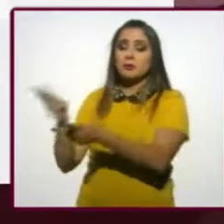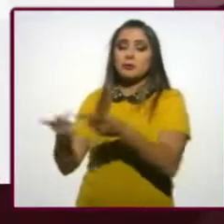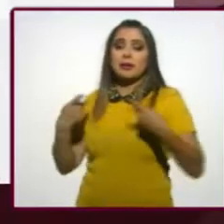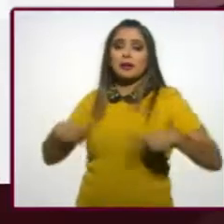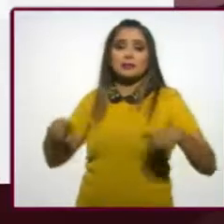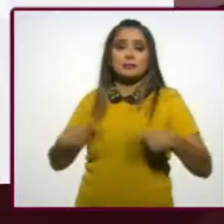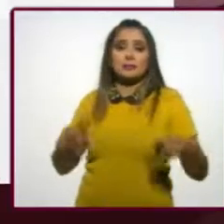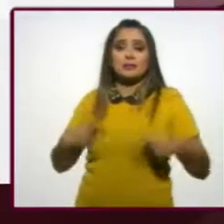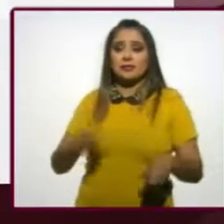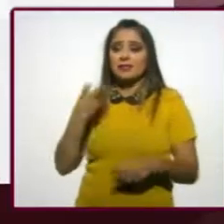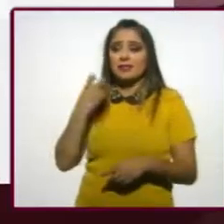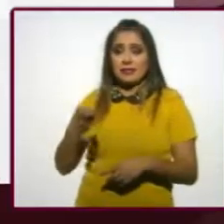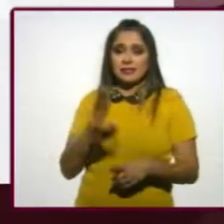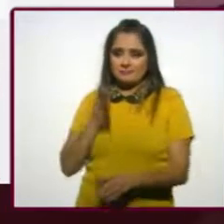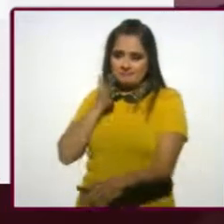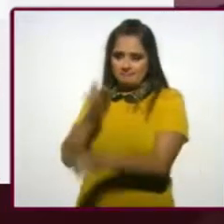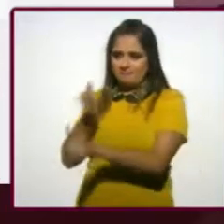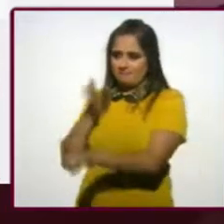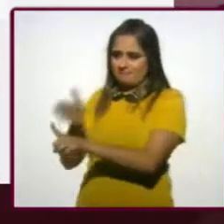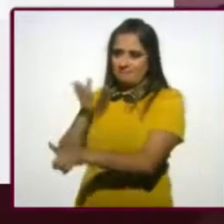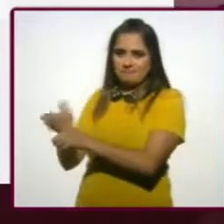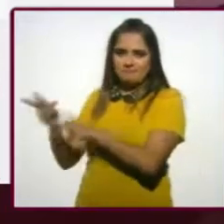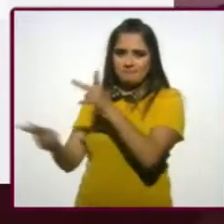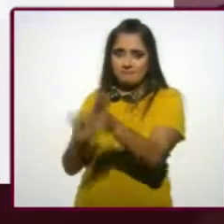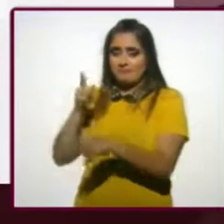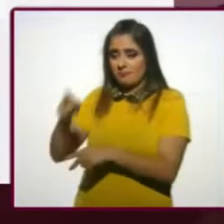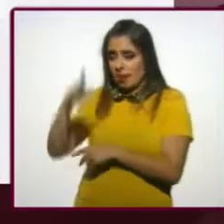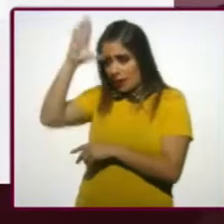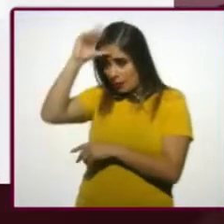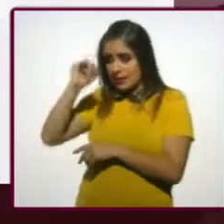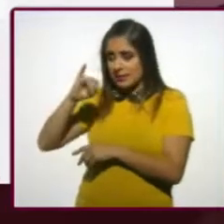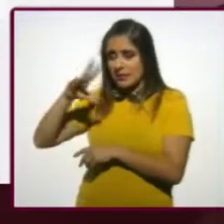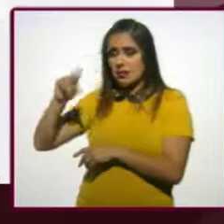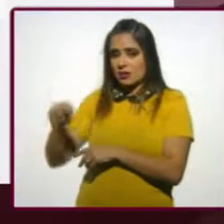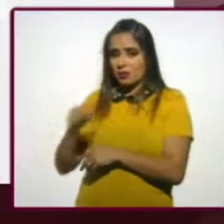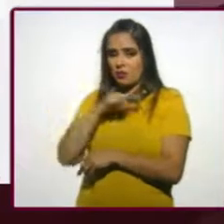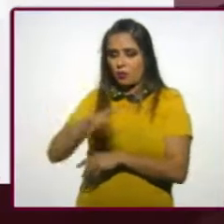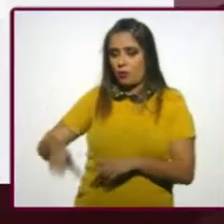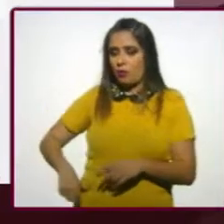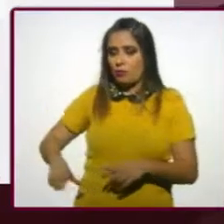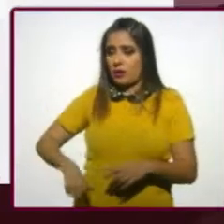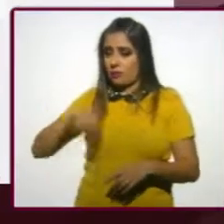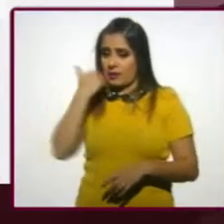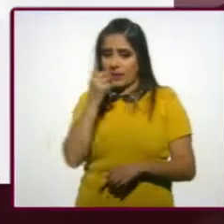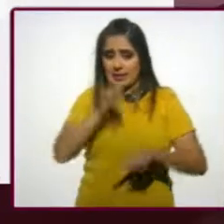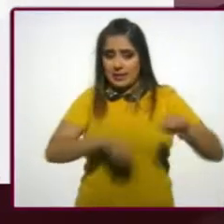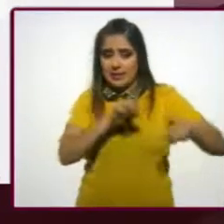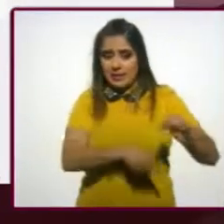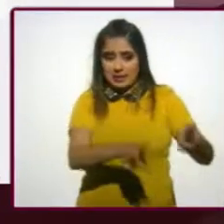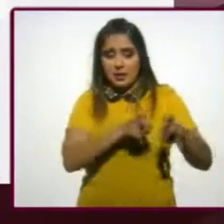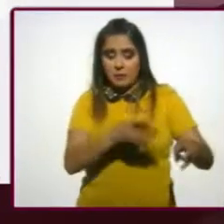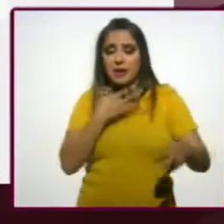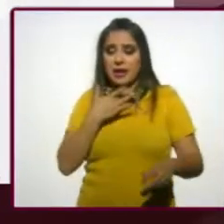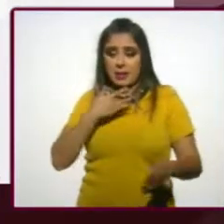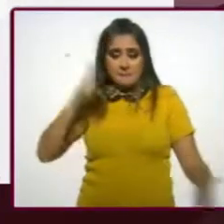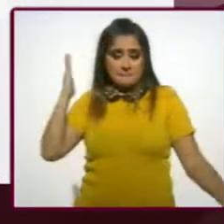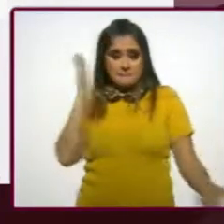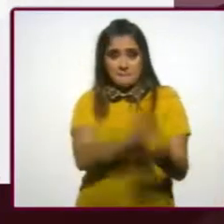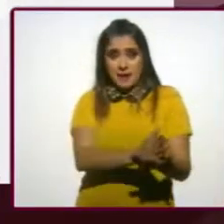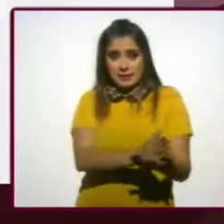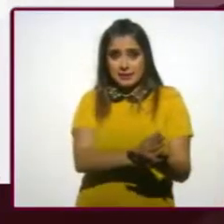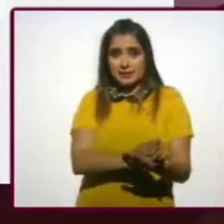más unidireccional. ¿Está usted de acuerdo o en desacuerdo con que el gobierno combate el huachicol o robo de combustible? No